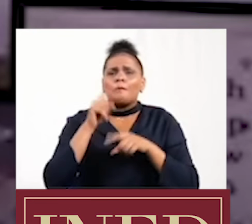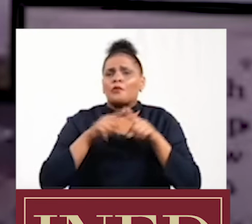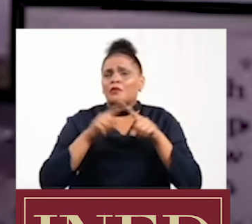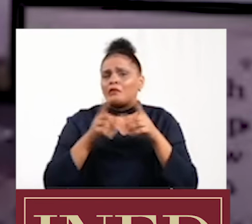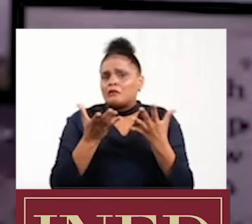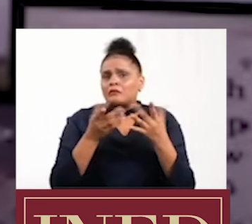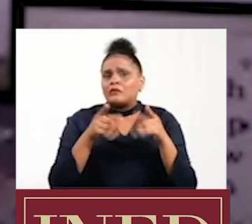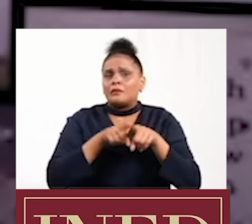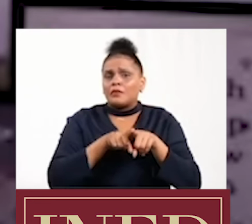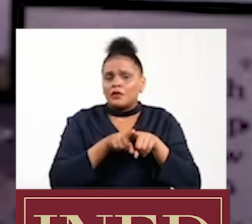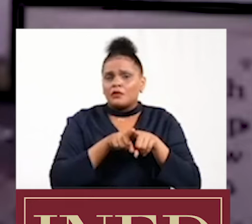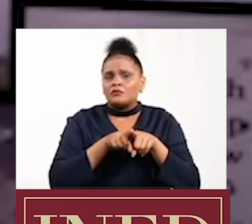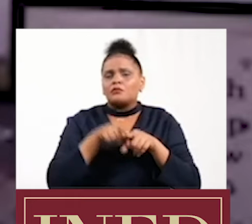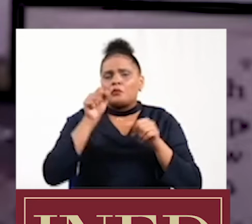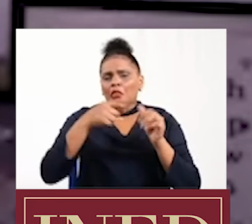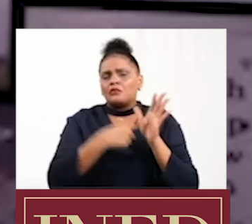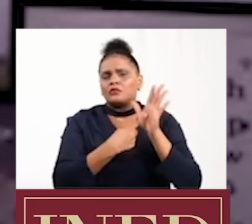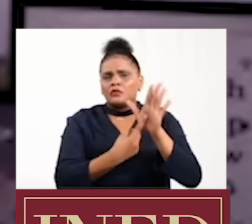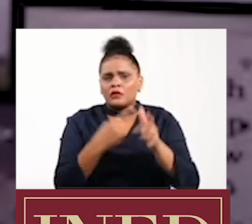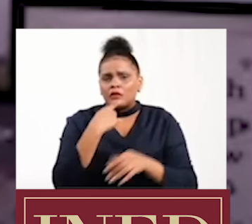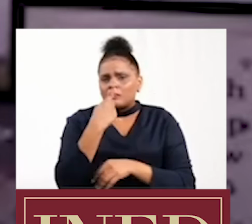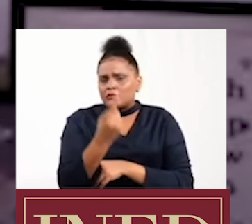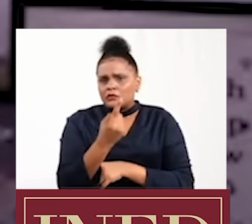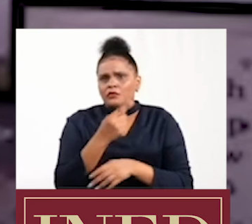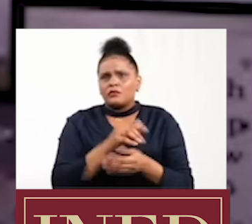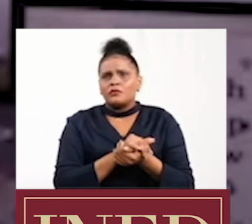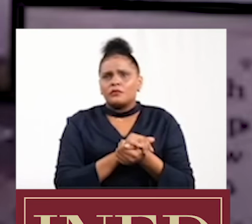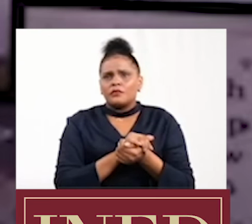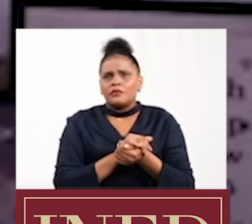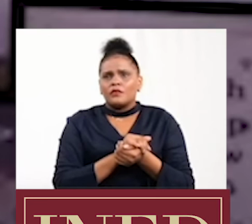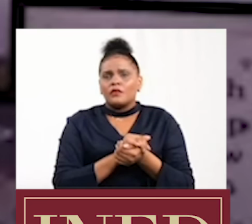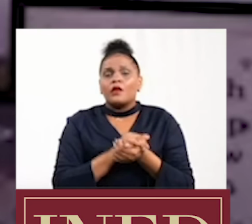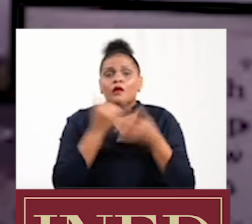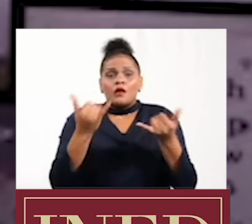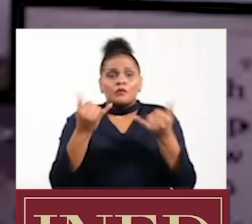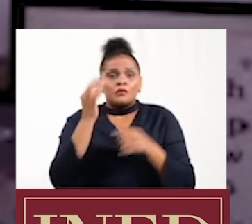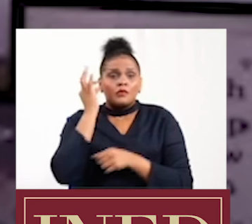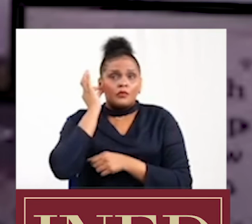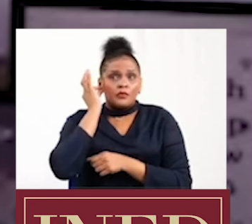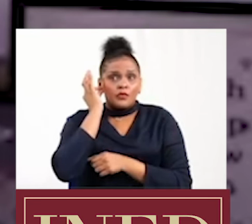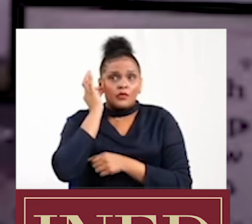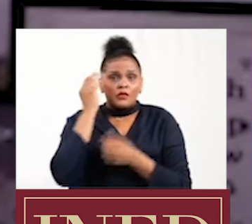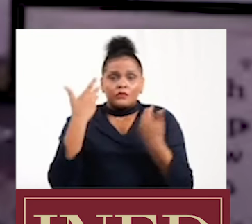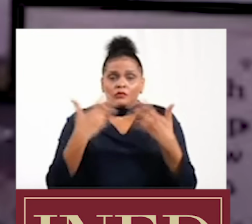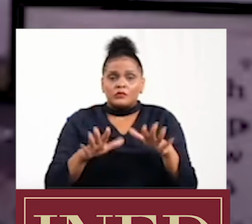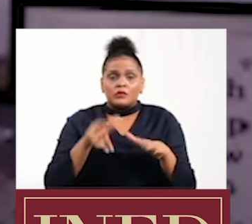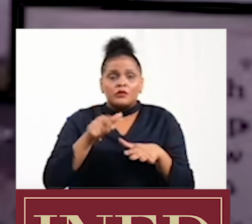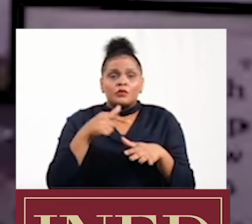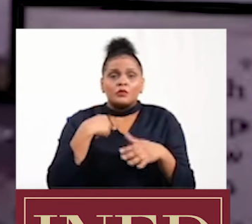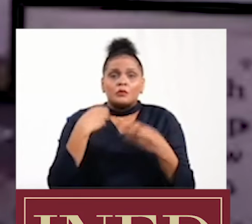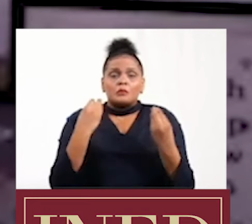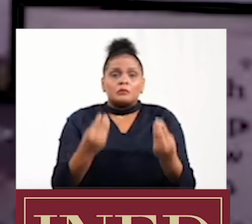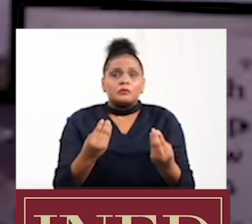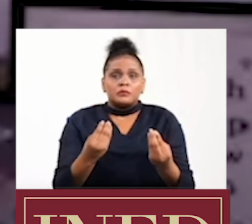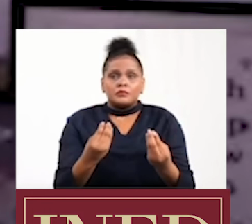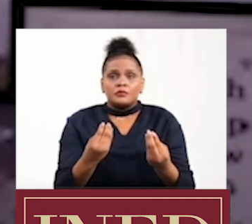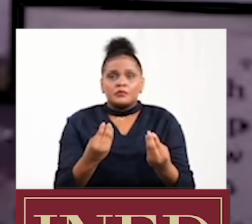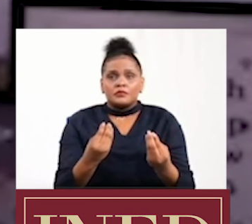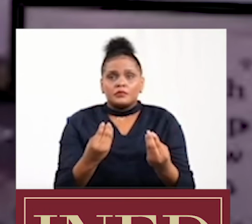además y esto también lo quiero señalar digamos las mujeres estamos ya muy activas respecto de nuestras demandas